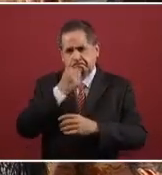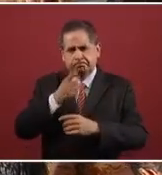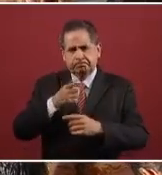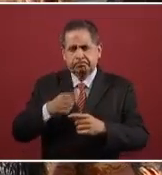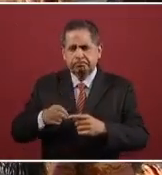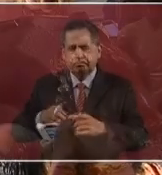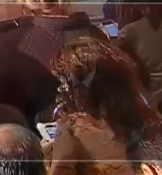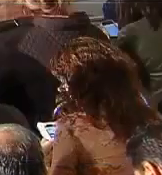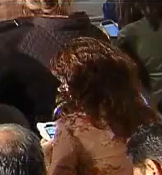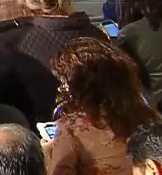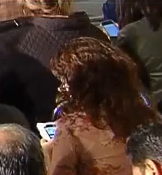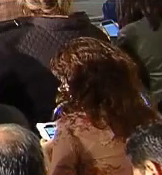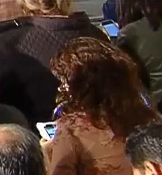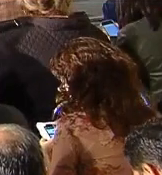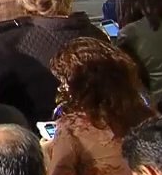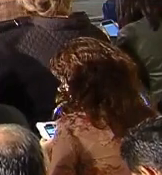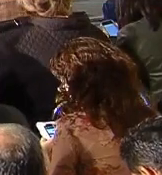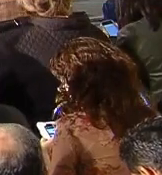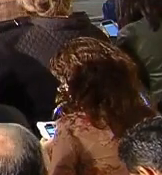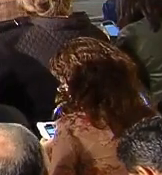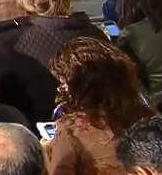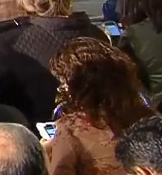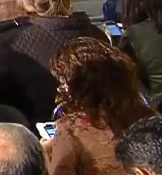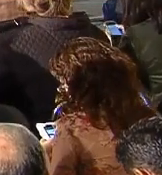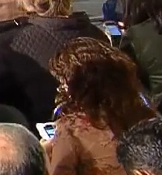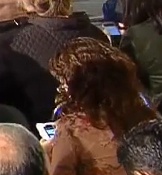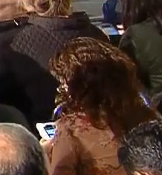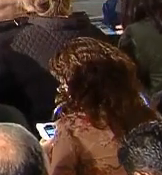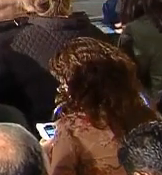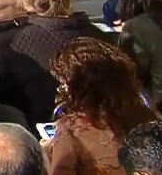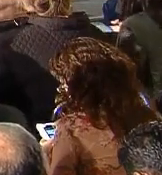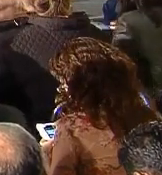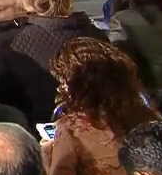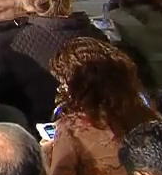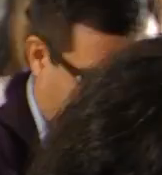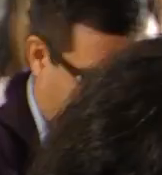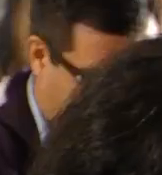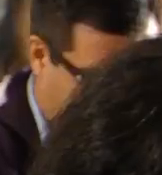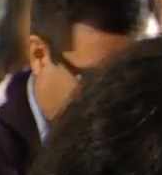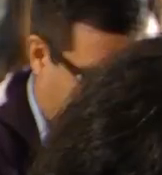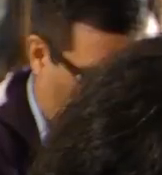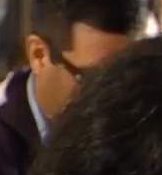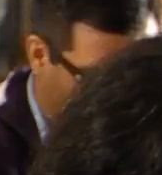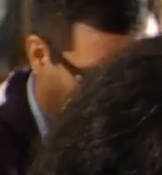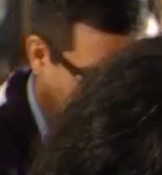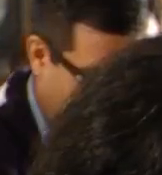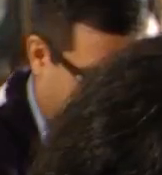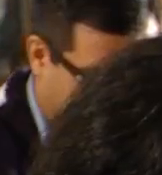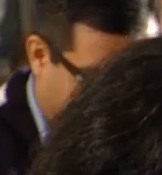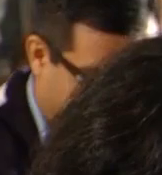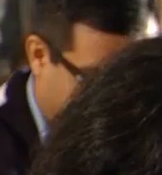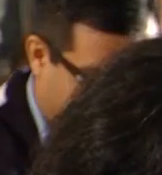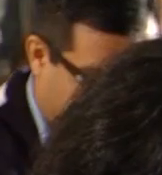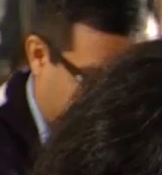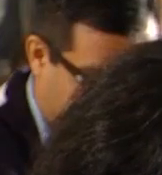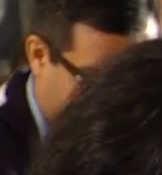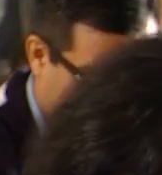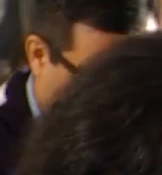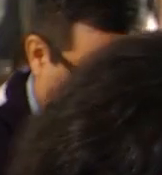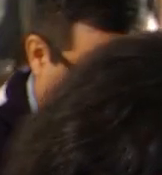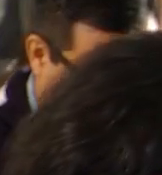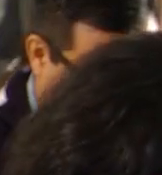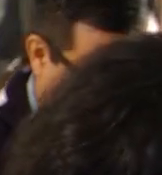con empantanarse con los juicios de los expresidentes, pero también respeta la voluntad